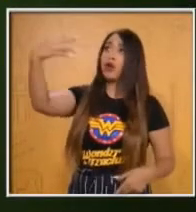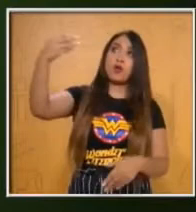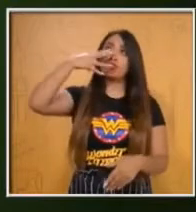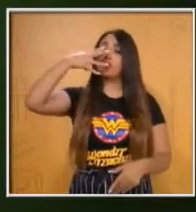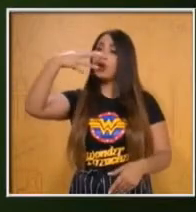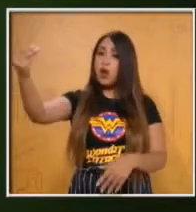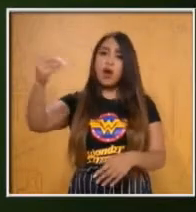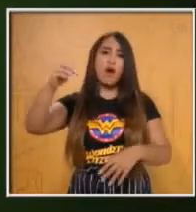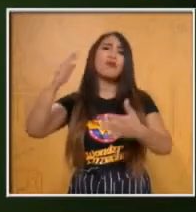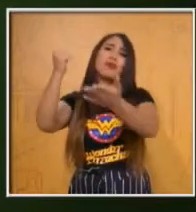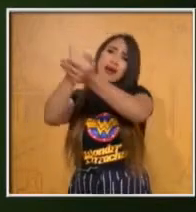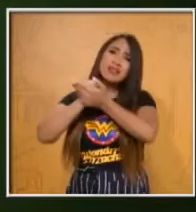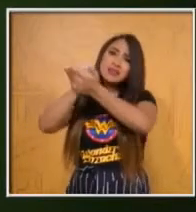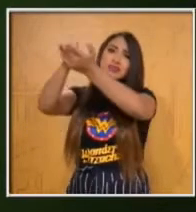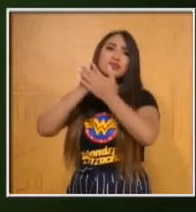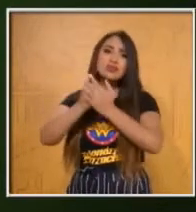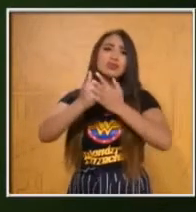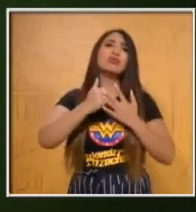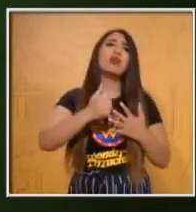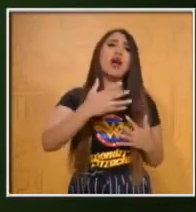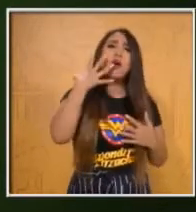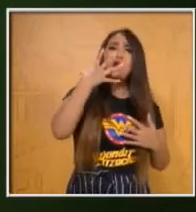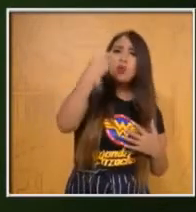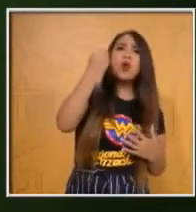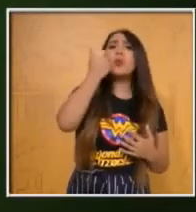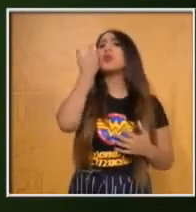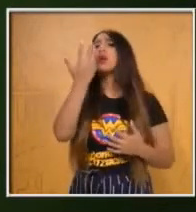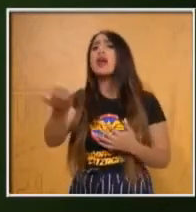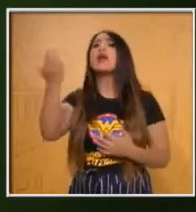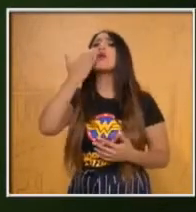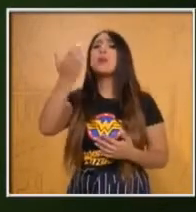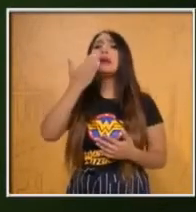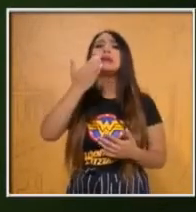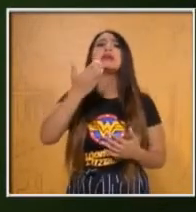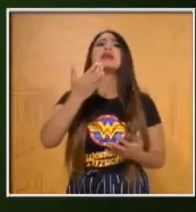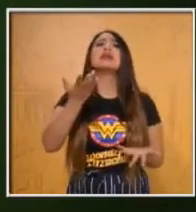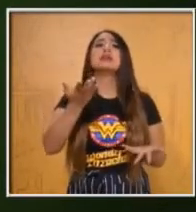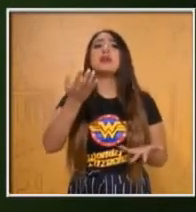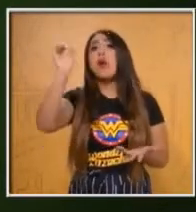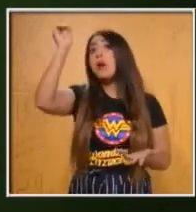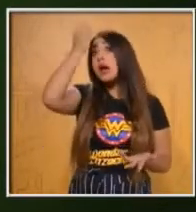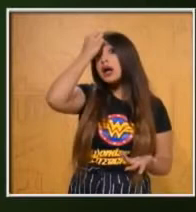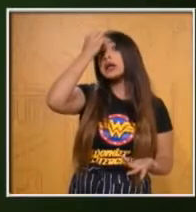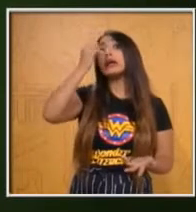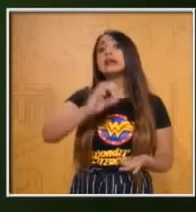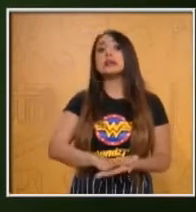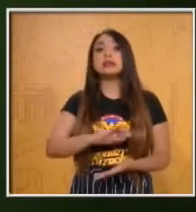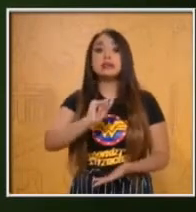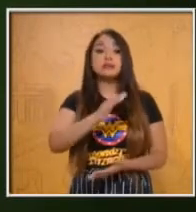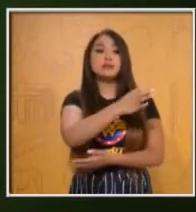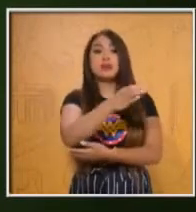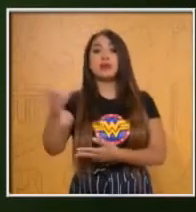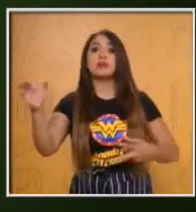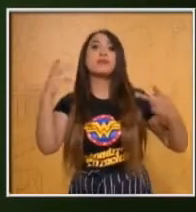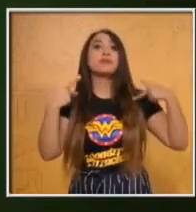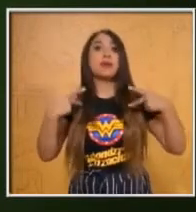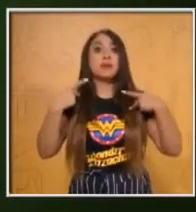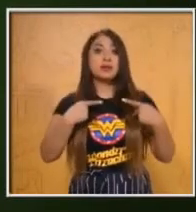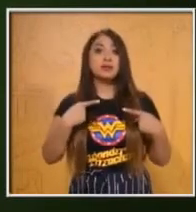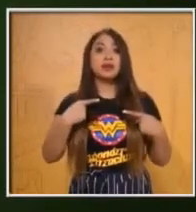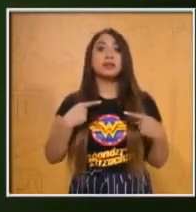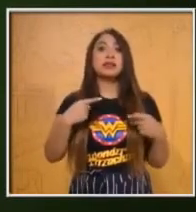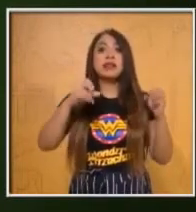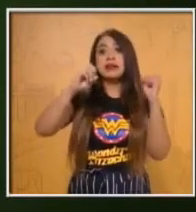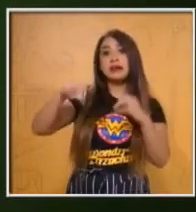lobo! ¡Socorro! ¡Un lobo quiere comerse mis ovejas! Los campesinos dejaron sus tareas